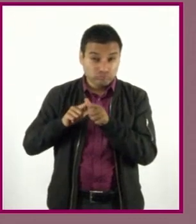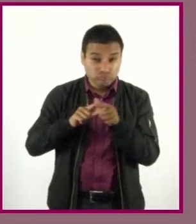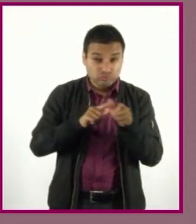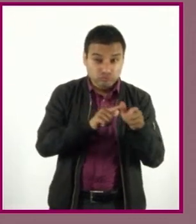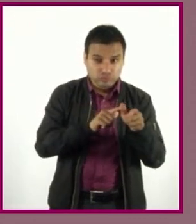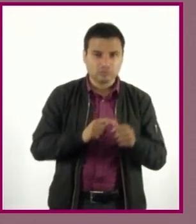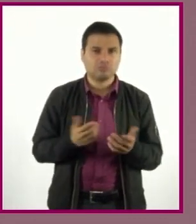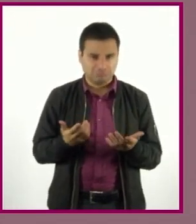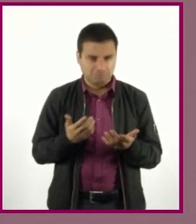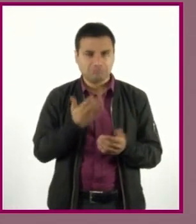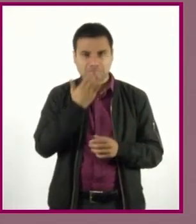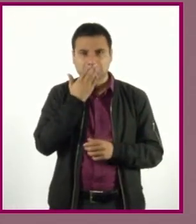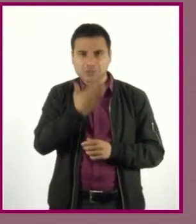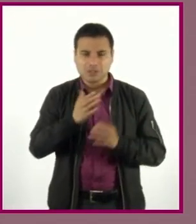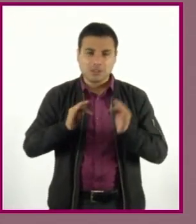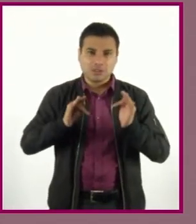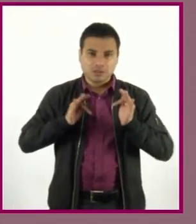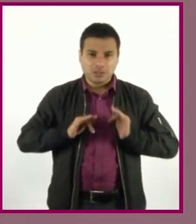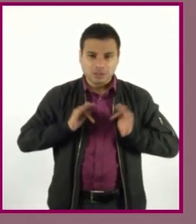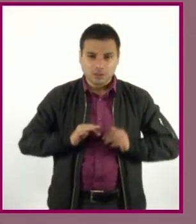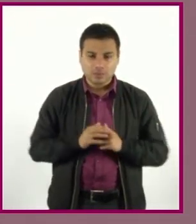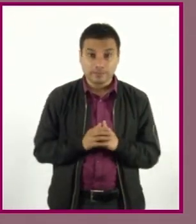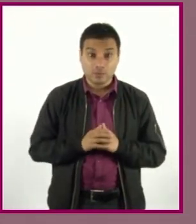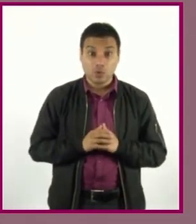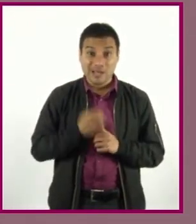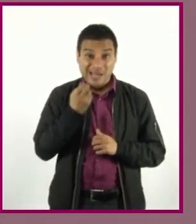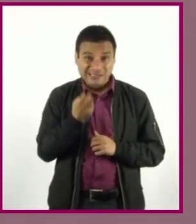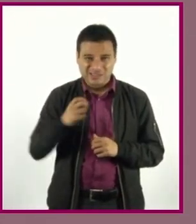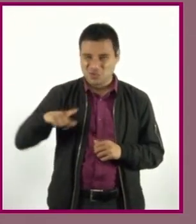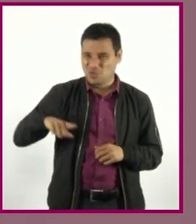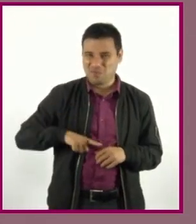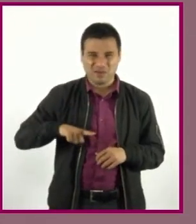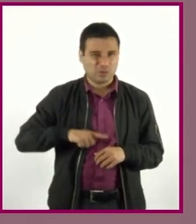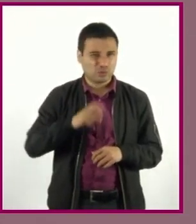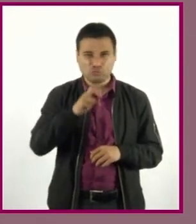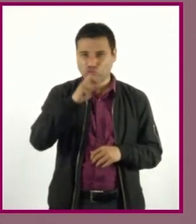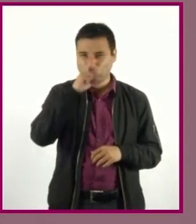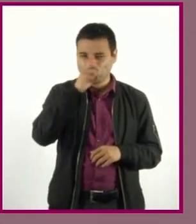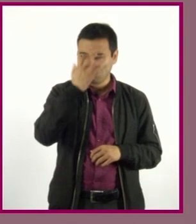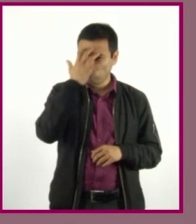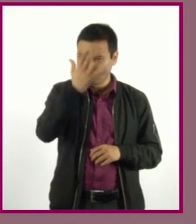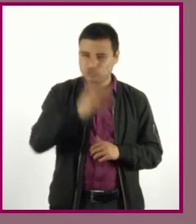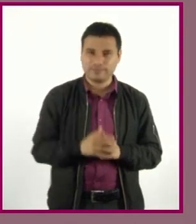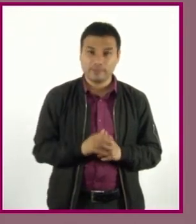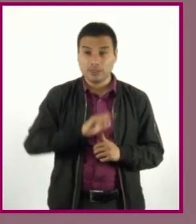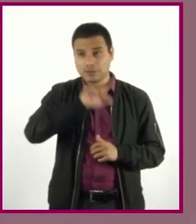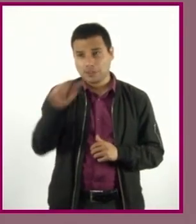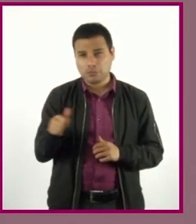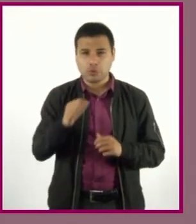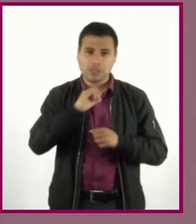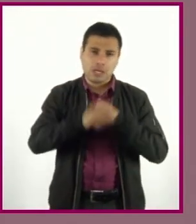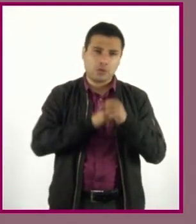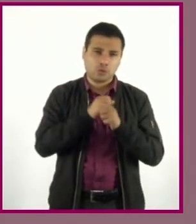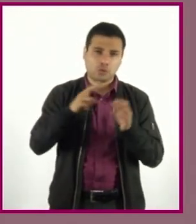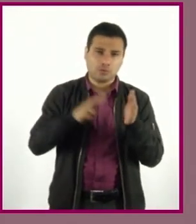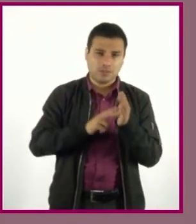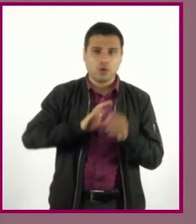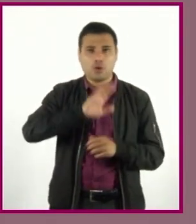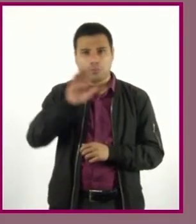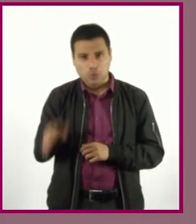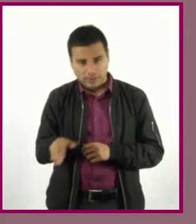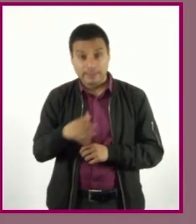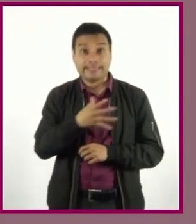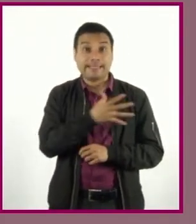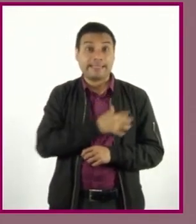hubo estabilidad. Sin embargo, fue un gobierno autoritario. Al morir, en el 2000, su hijo Bashar